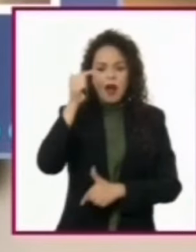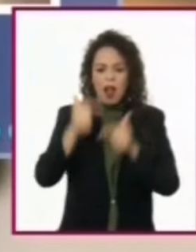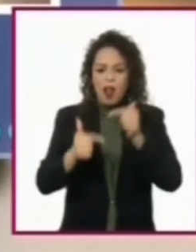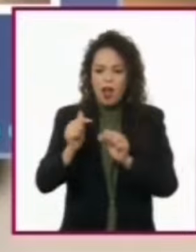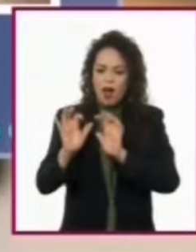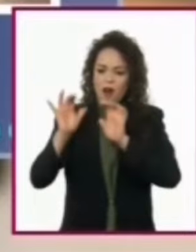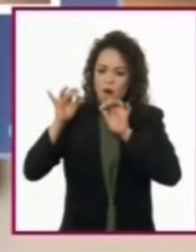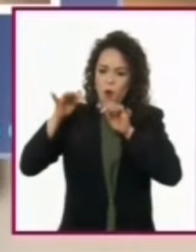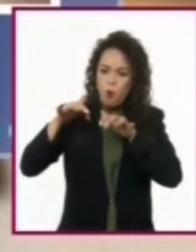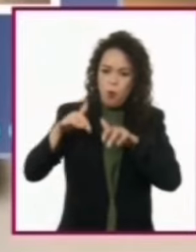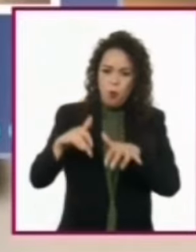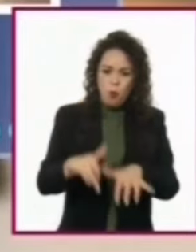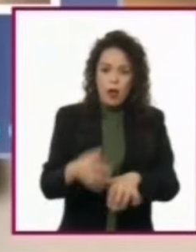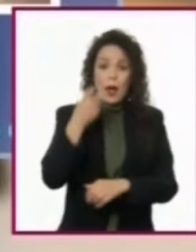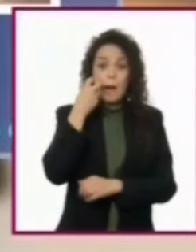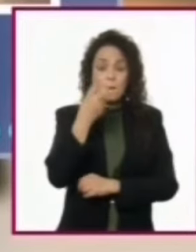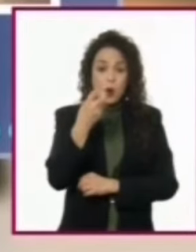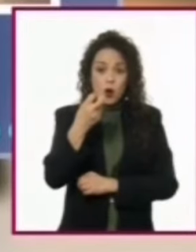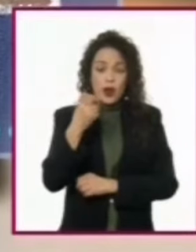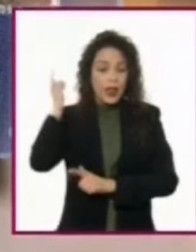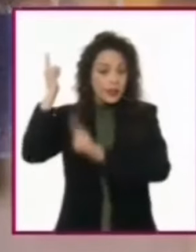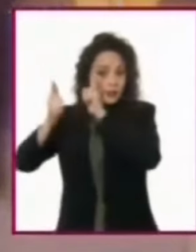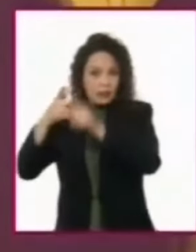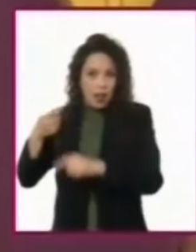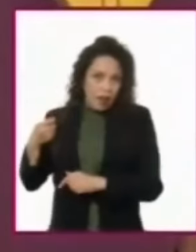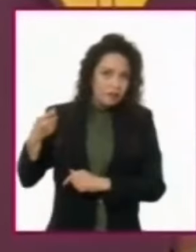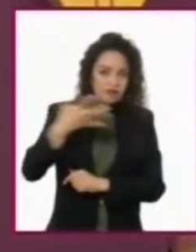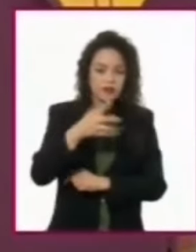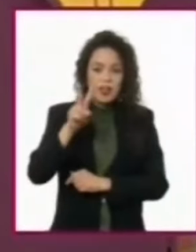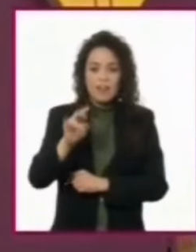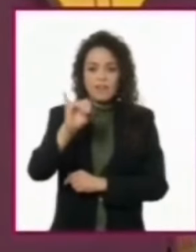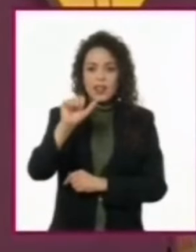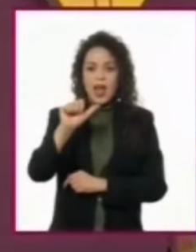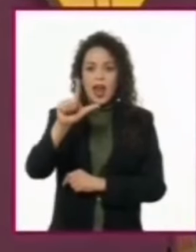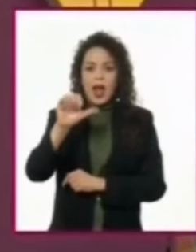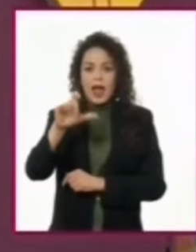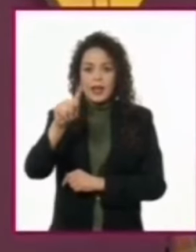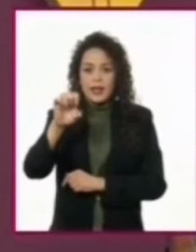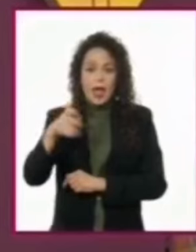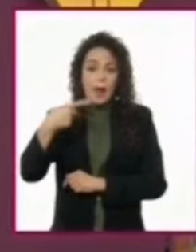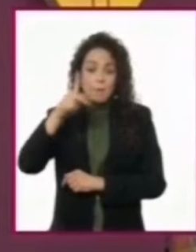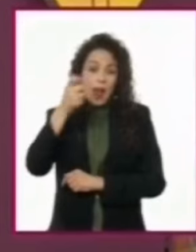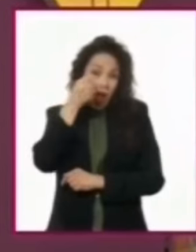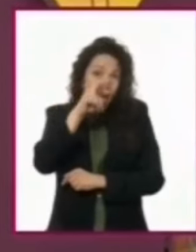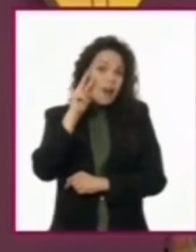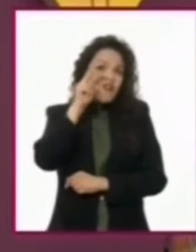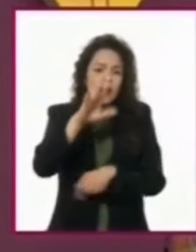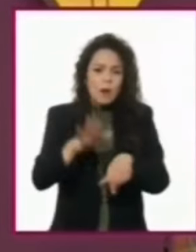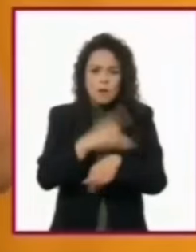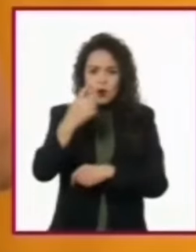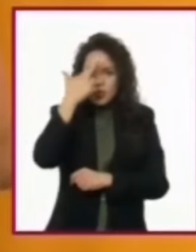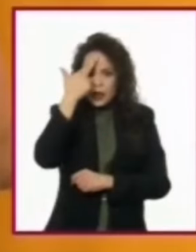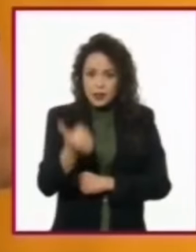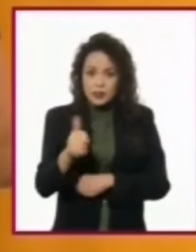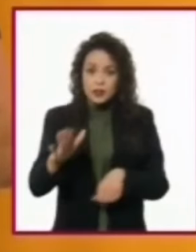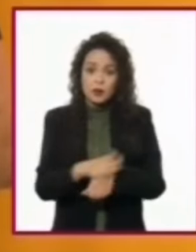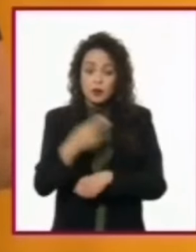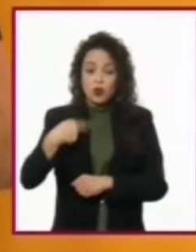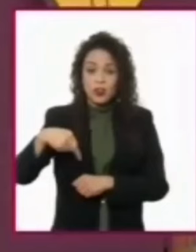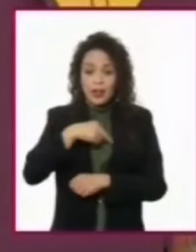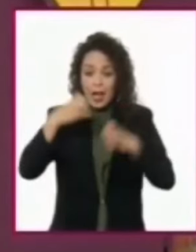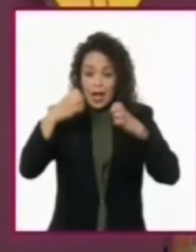De ahí que los griegos la llamaron Vía Láctea. Sin embargo, la vemos así debido a que nos encontramos en